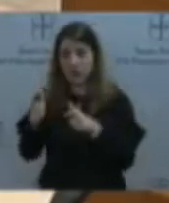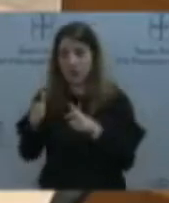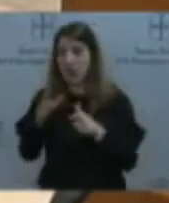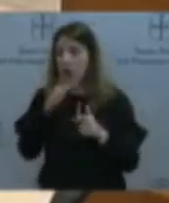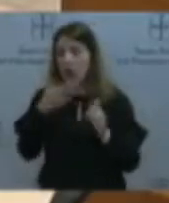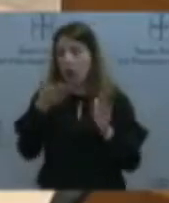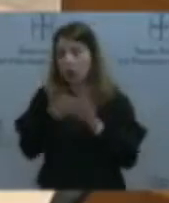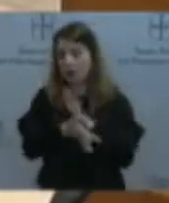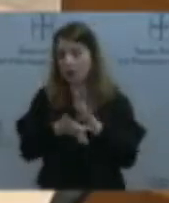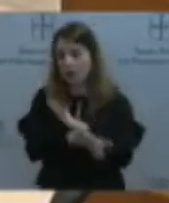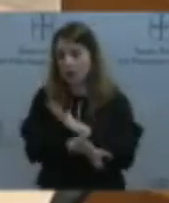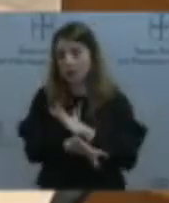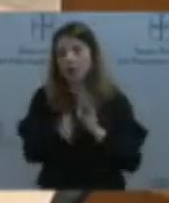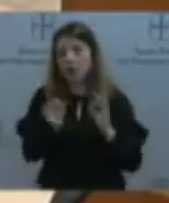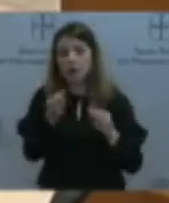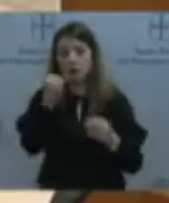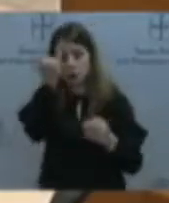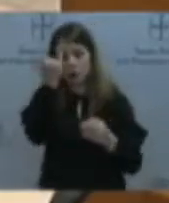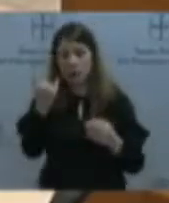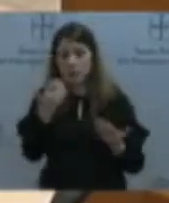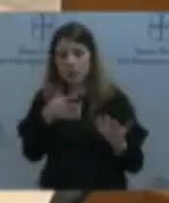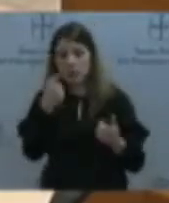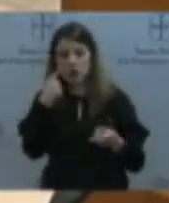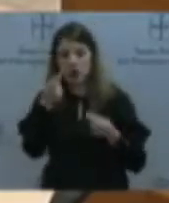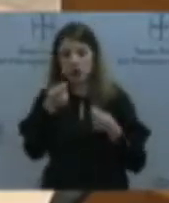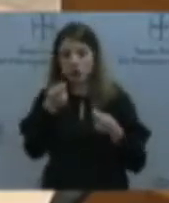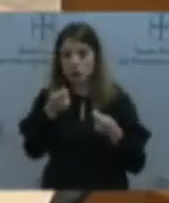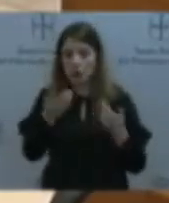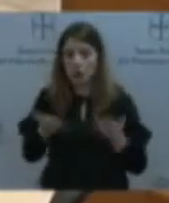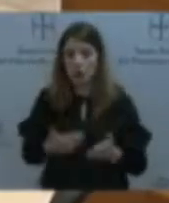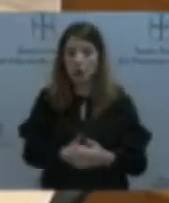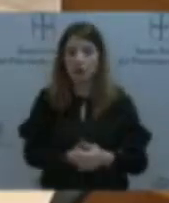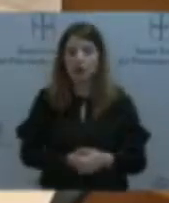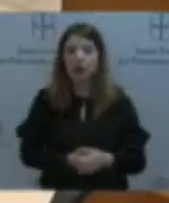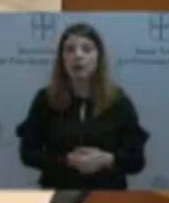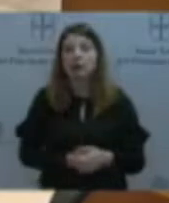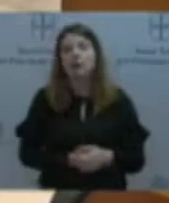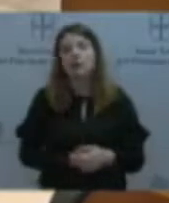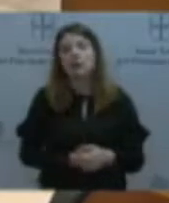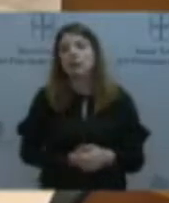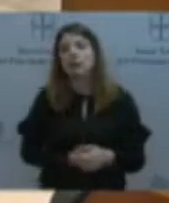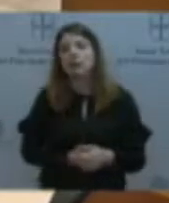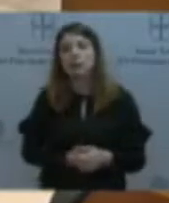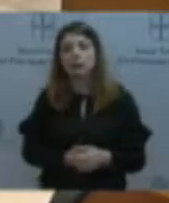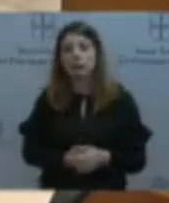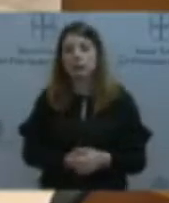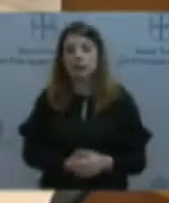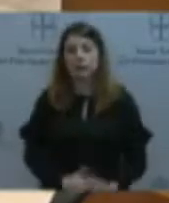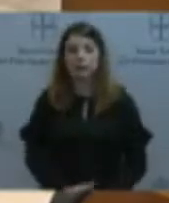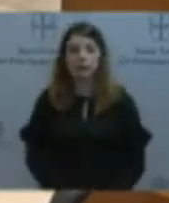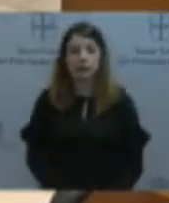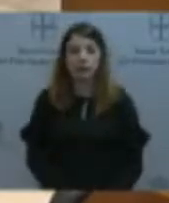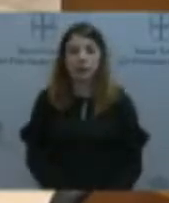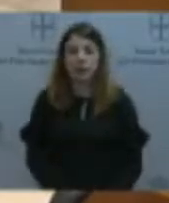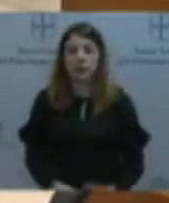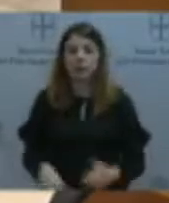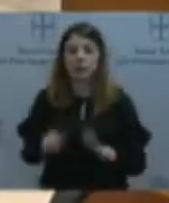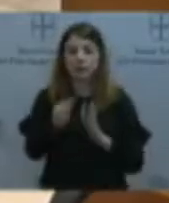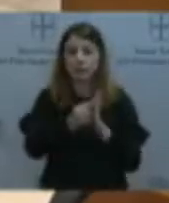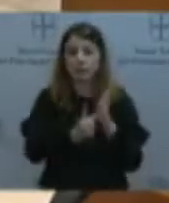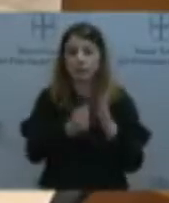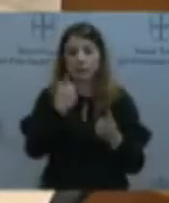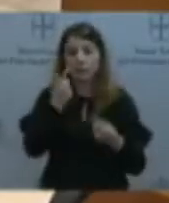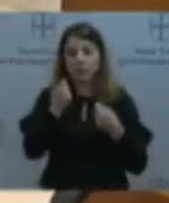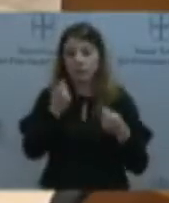que se implementa sobre toda la secuencia, ¿no? Las bases reguladoras, que son disposiciones de carácter general,